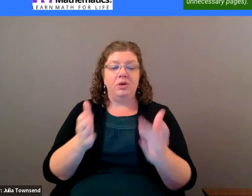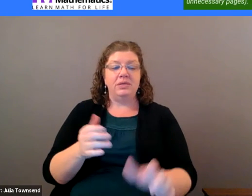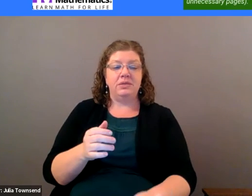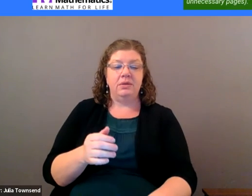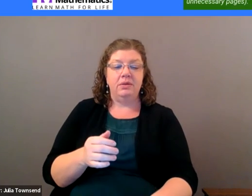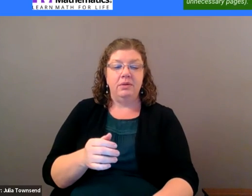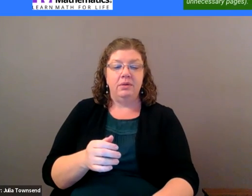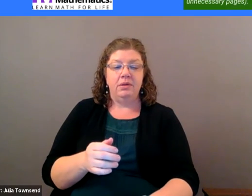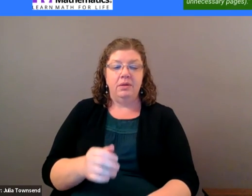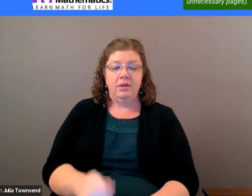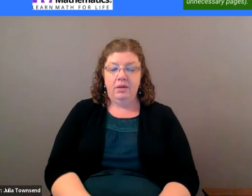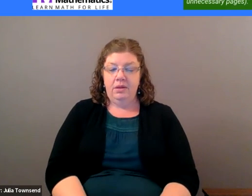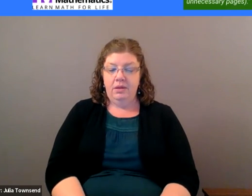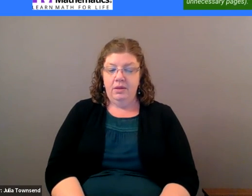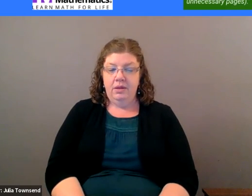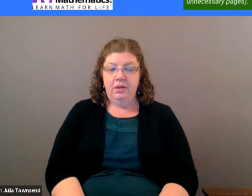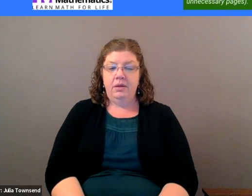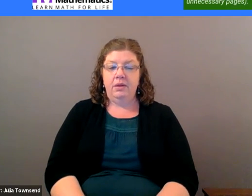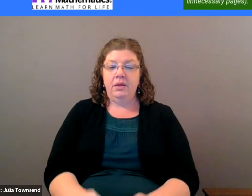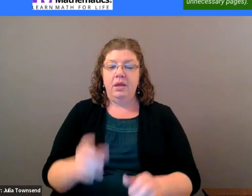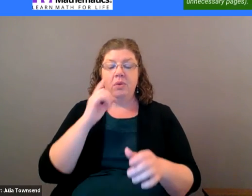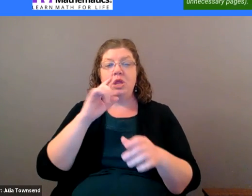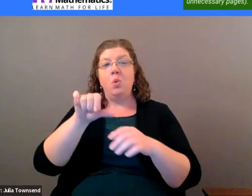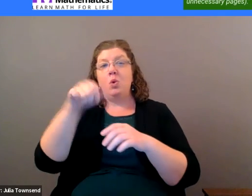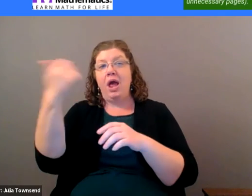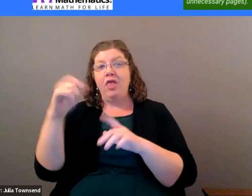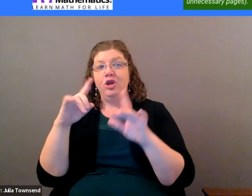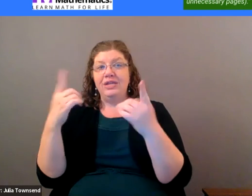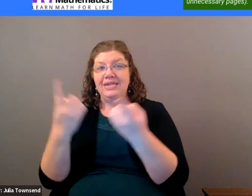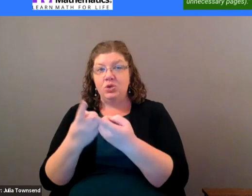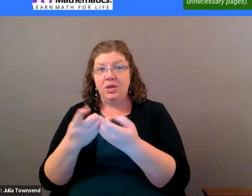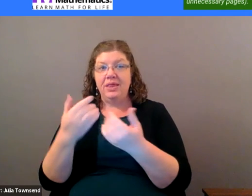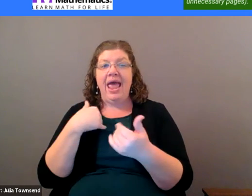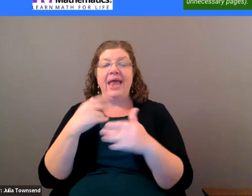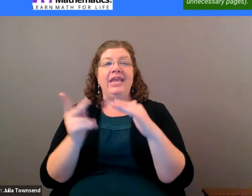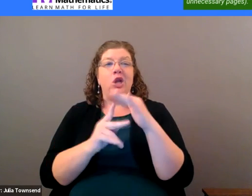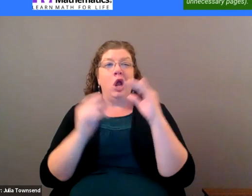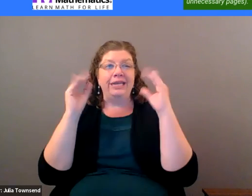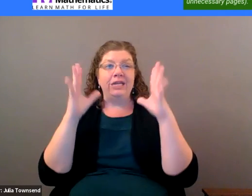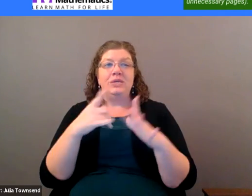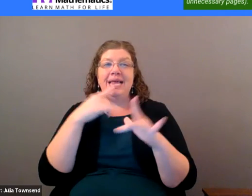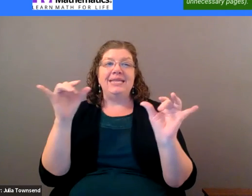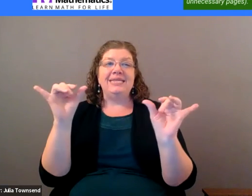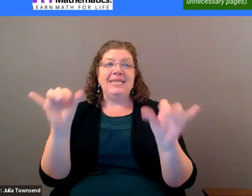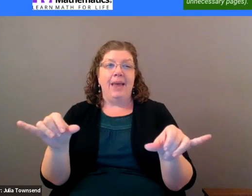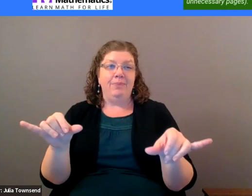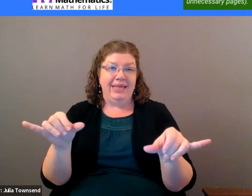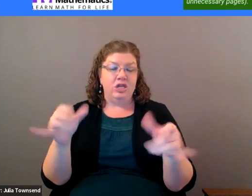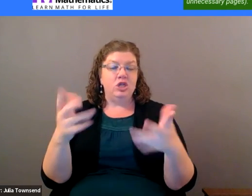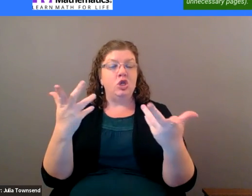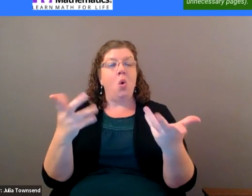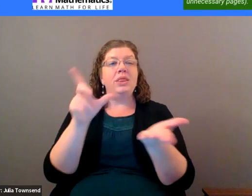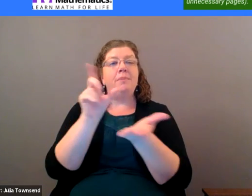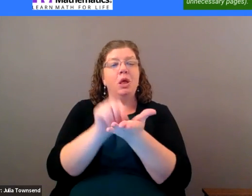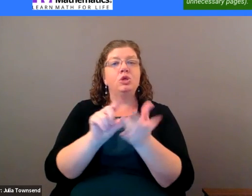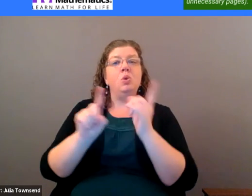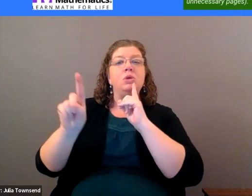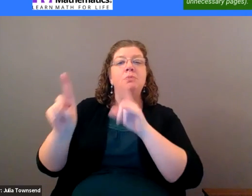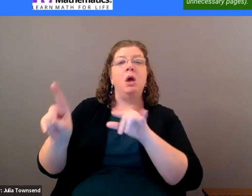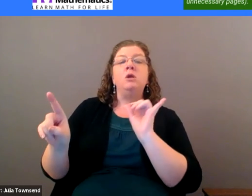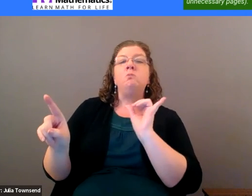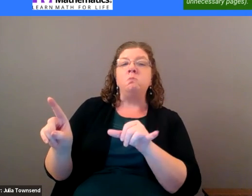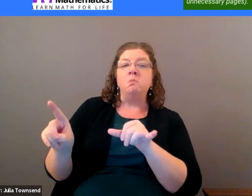experiencia con esos libros de trabajo. Hubo otros maestros en otros distritos que dijeron lo mismo. Entonces,